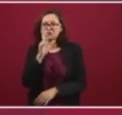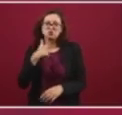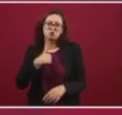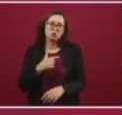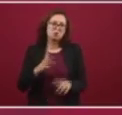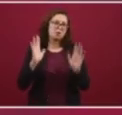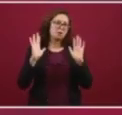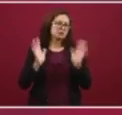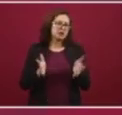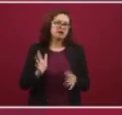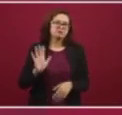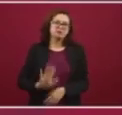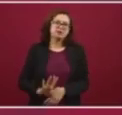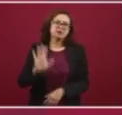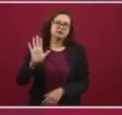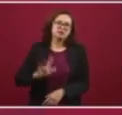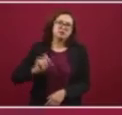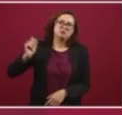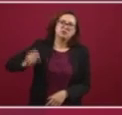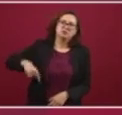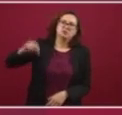rayado.